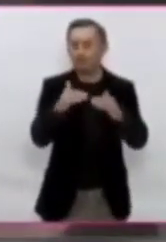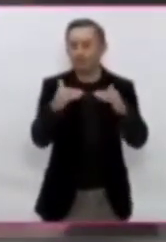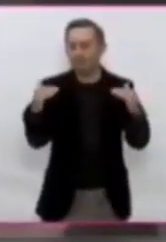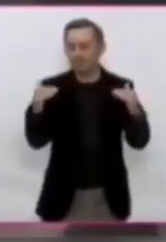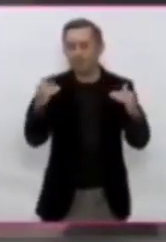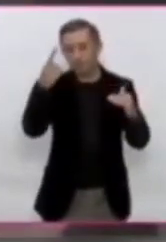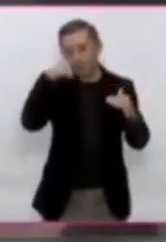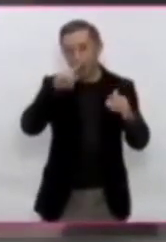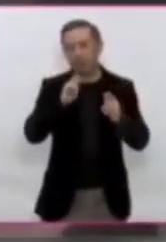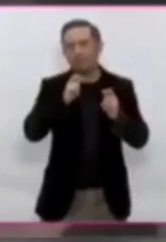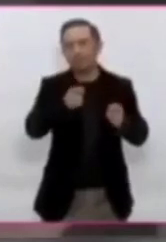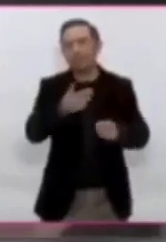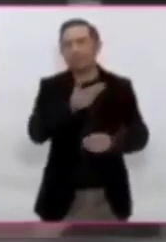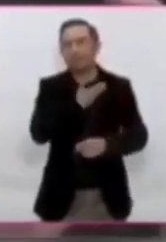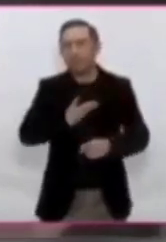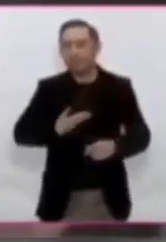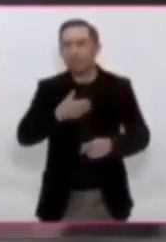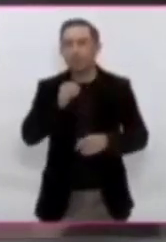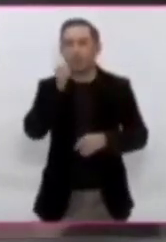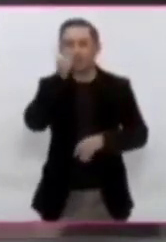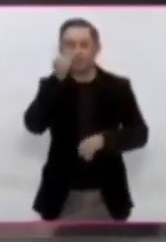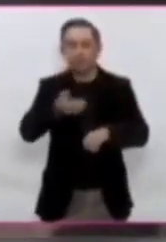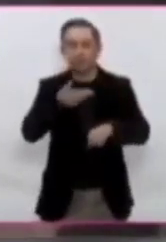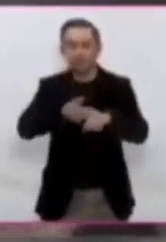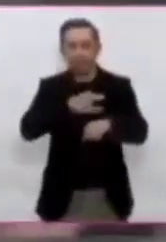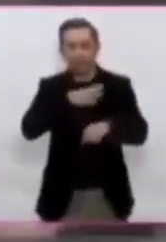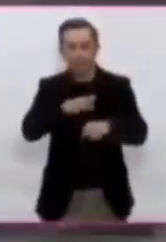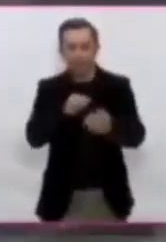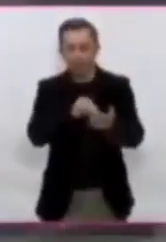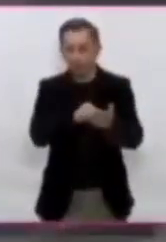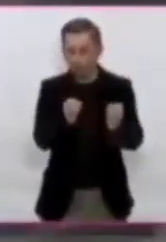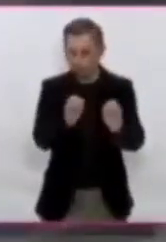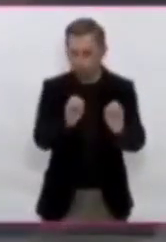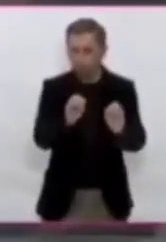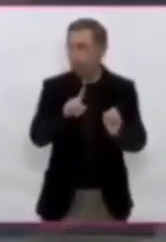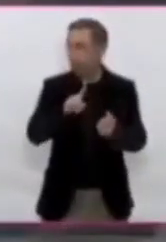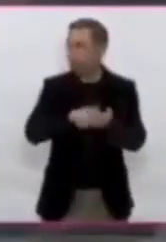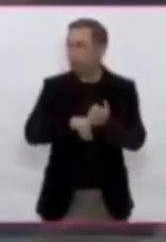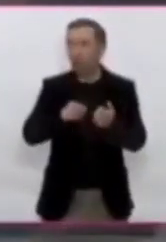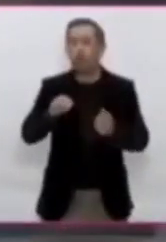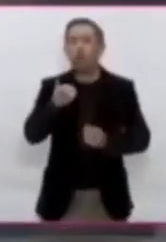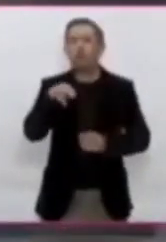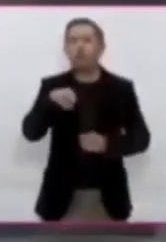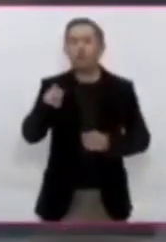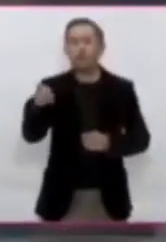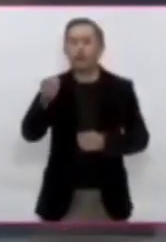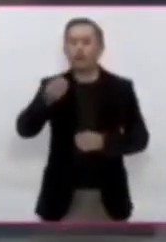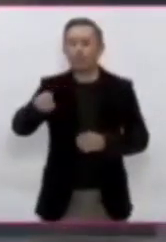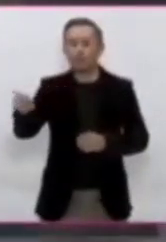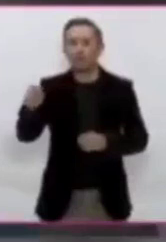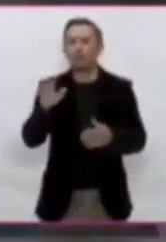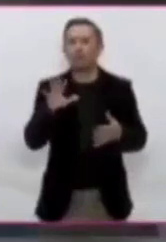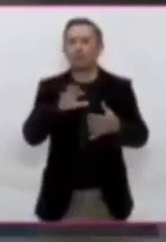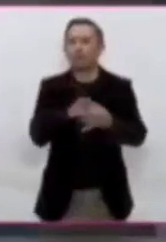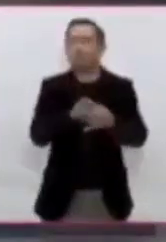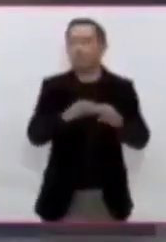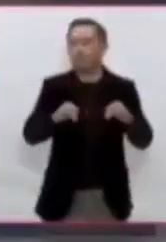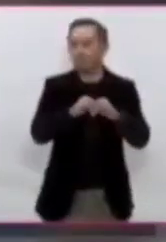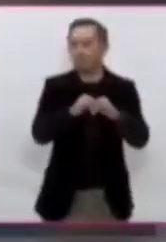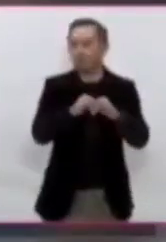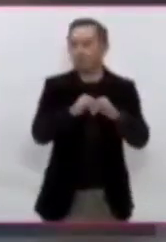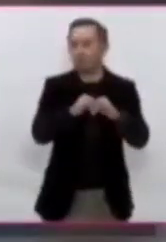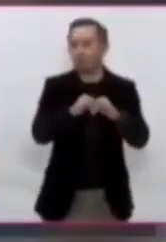de la presidencia y la Secretaría General de Morena. Sin embargo, el INE se encuentra obligado por el parámetro de regularidad constitucional